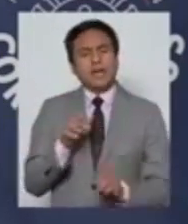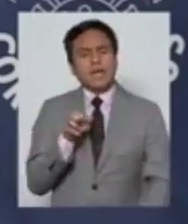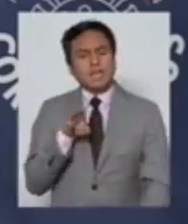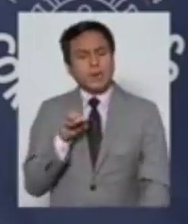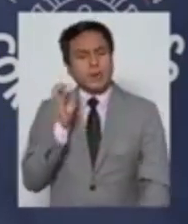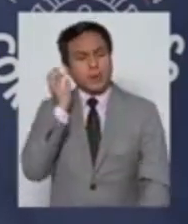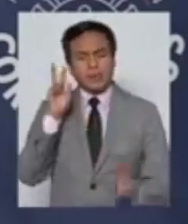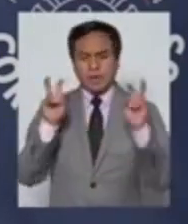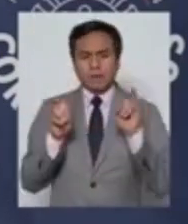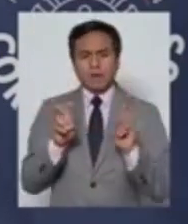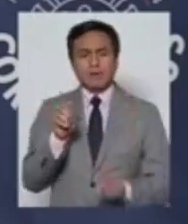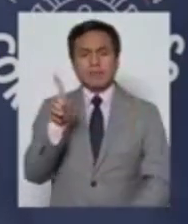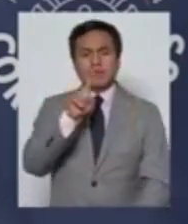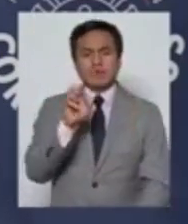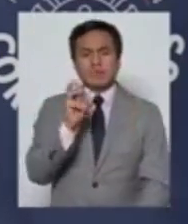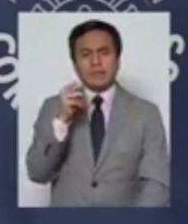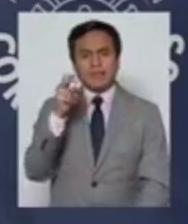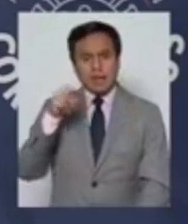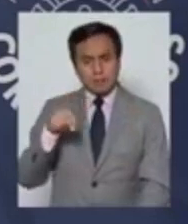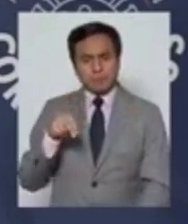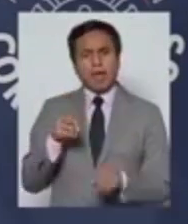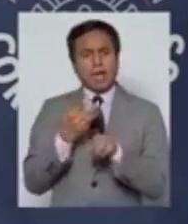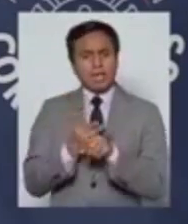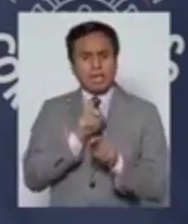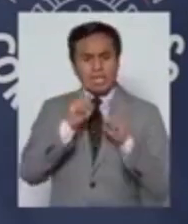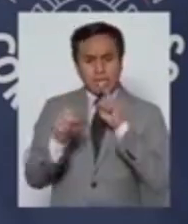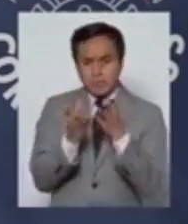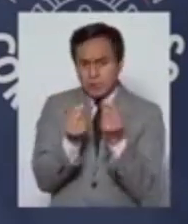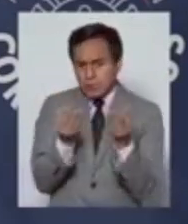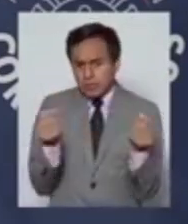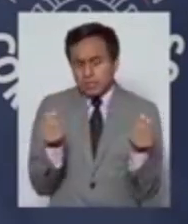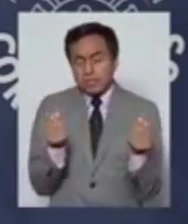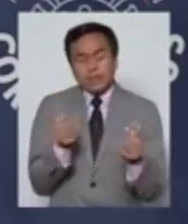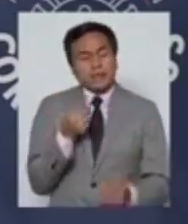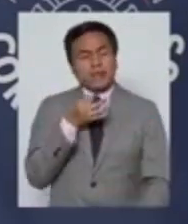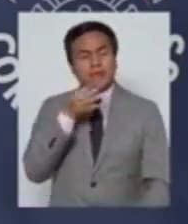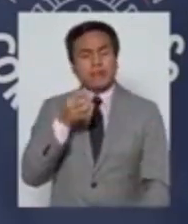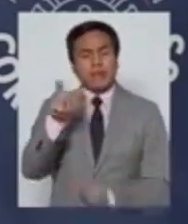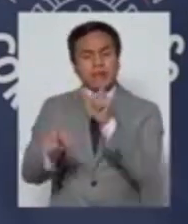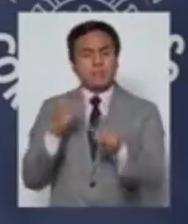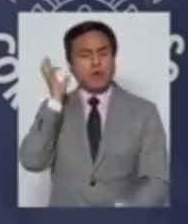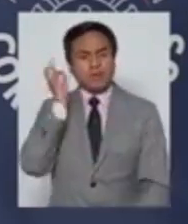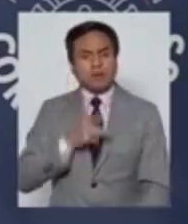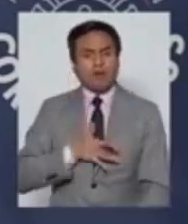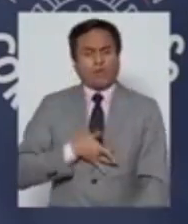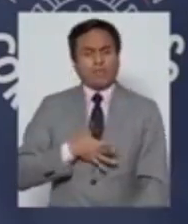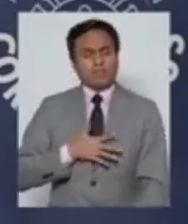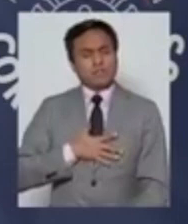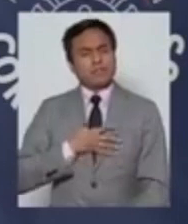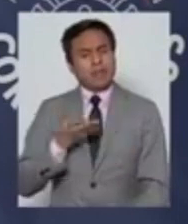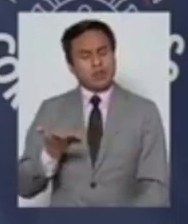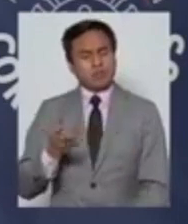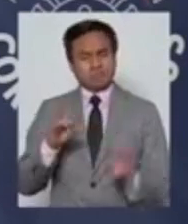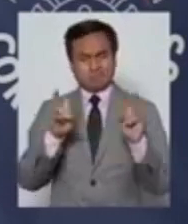desde el CERNAM tras muchas críticas. Primero, ¿qué se le dice a todas aquellas mujeres que se sintieron ofendidas,